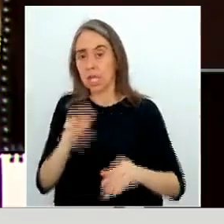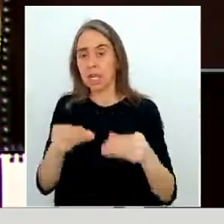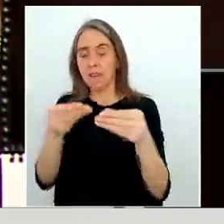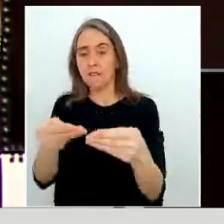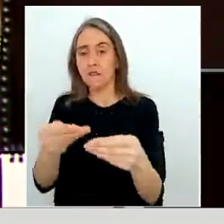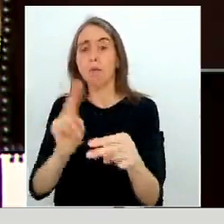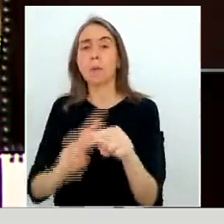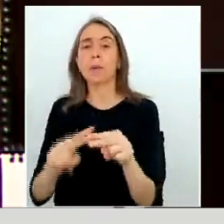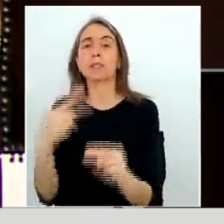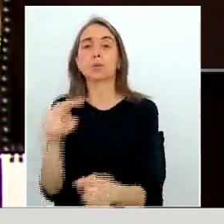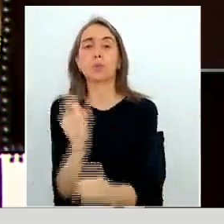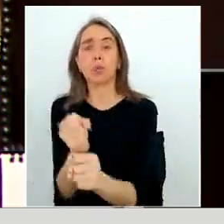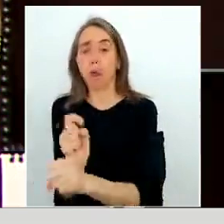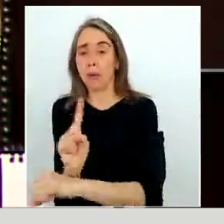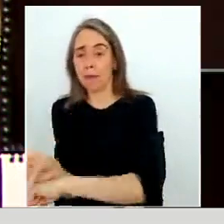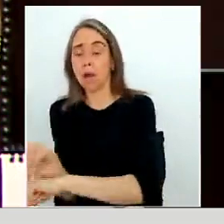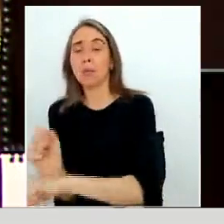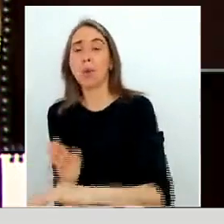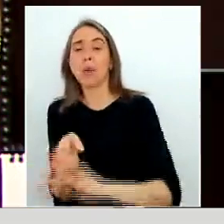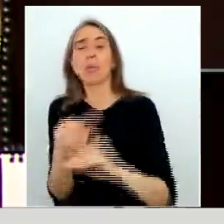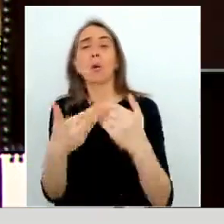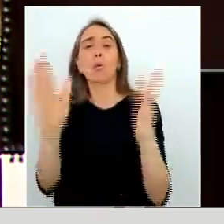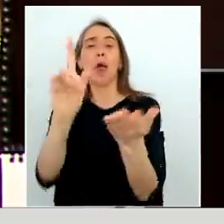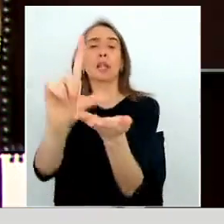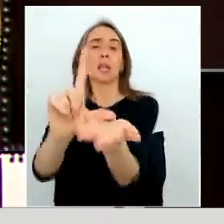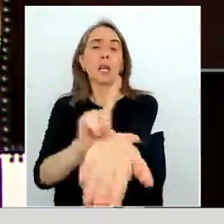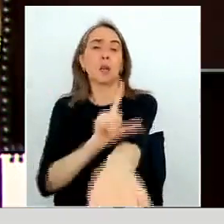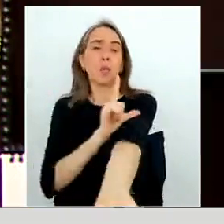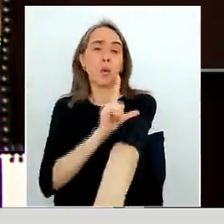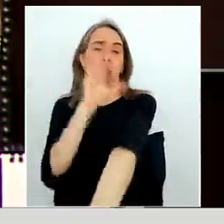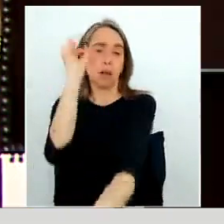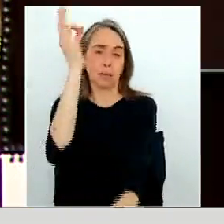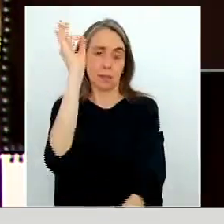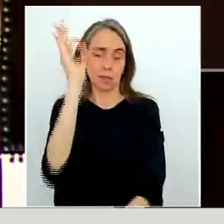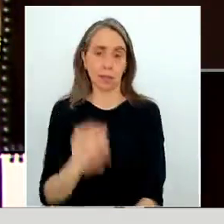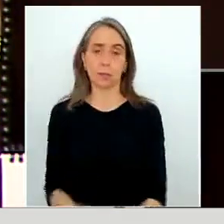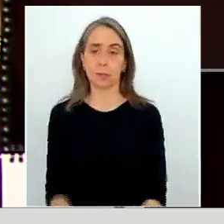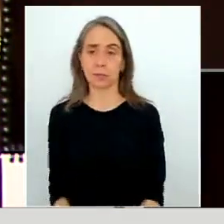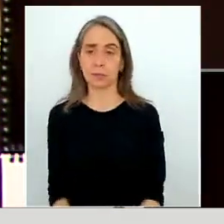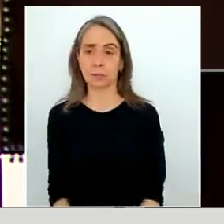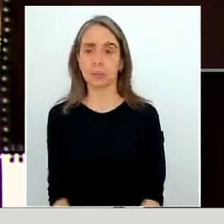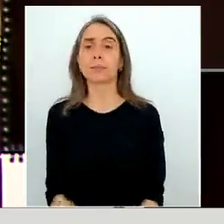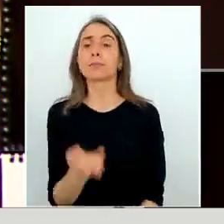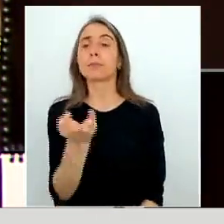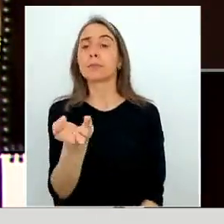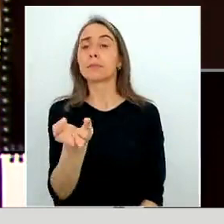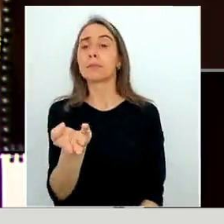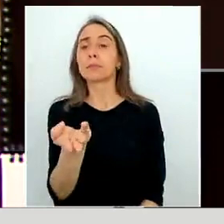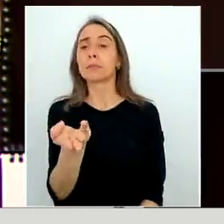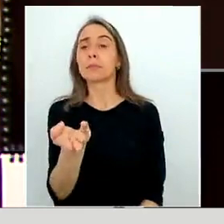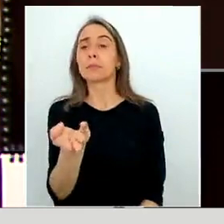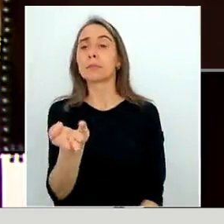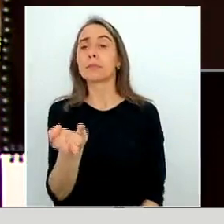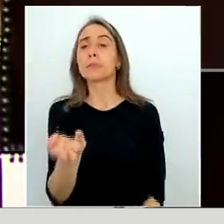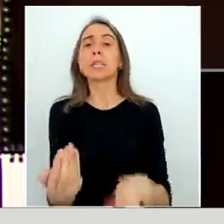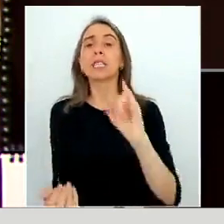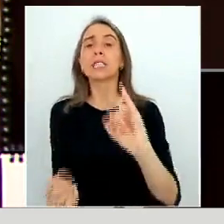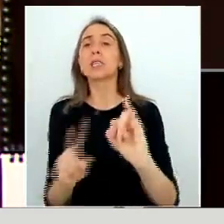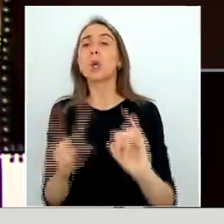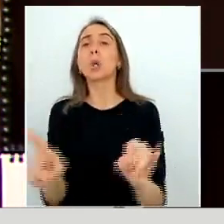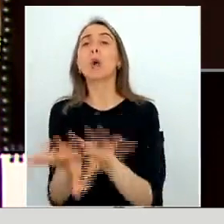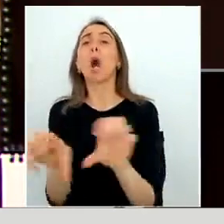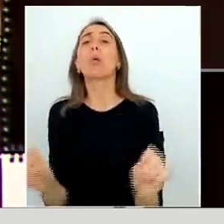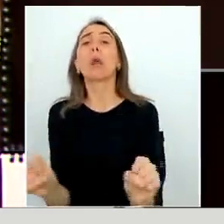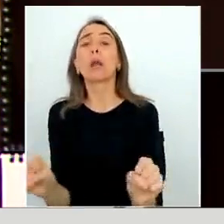mandato podrá constituirse en cualquier parte del territorio nacional habría acuerdo